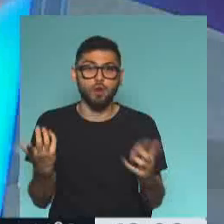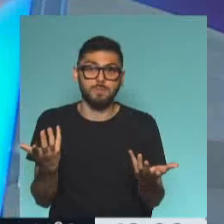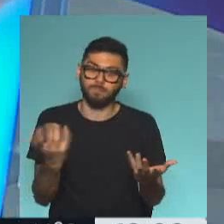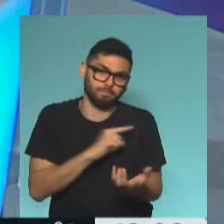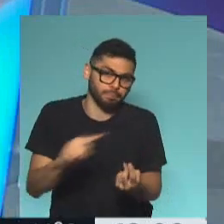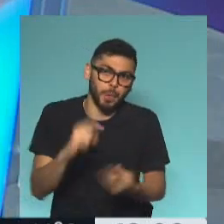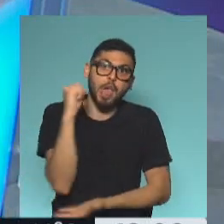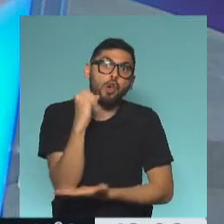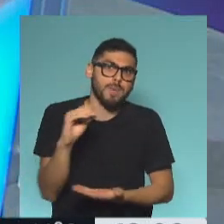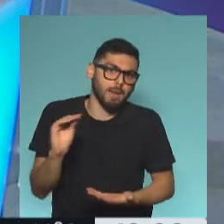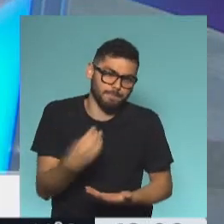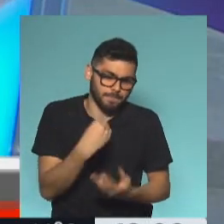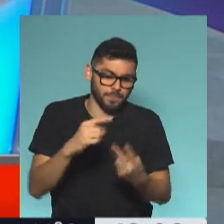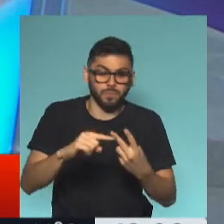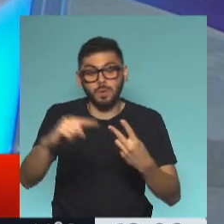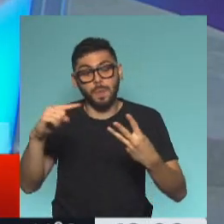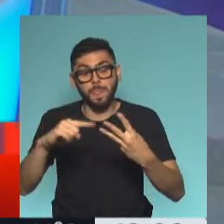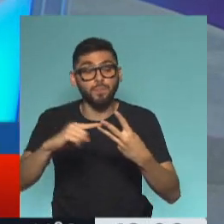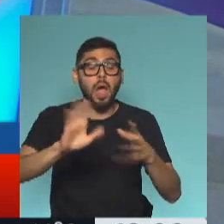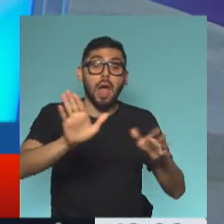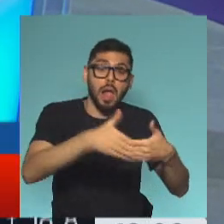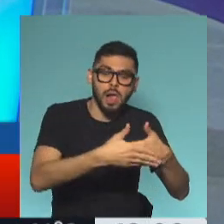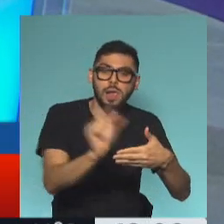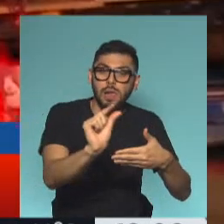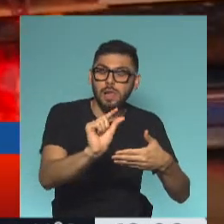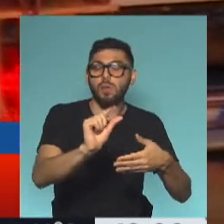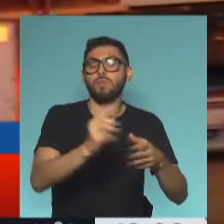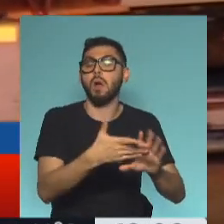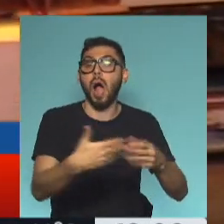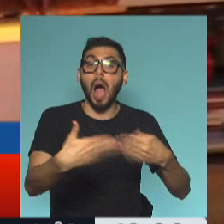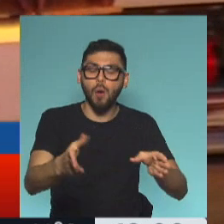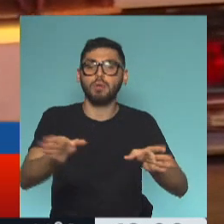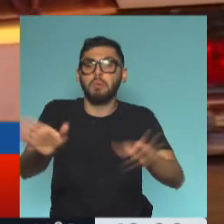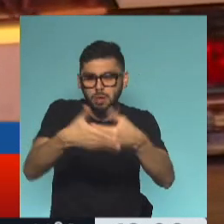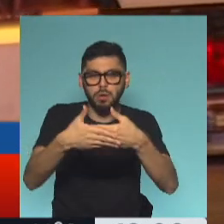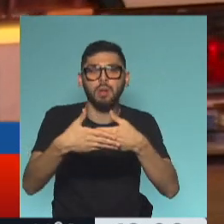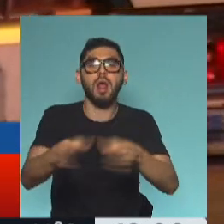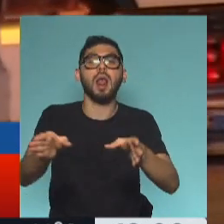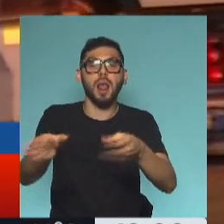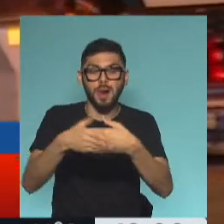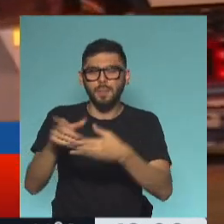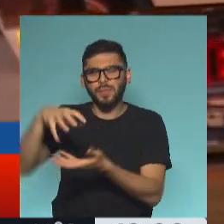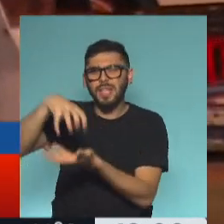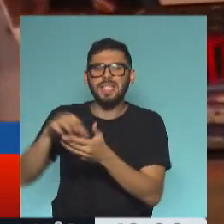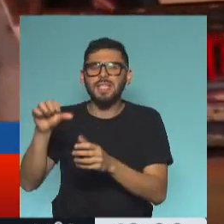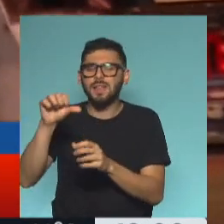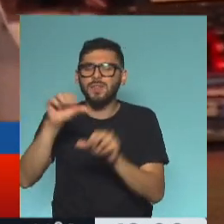Entonces, ¿qué están planeando? Esta idea de cierres intermitentes cortos. Ellos trabajan, estos científicos trabajan como en tres